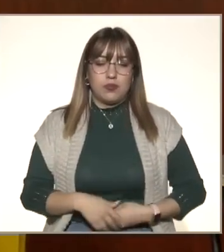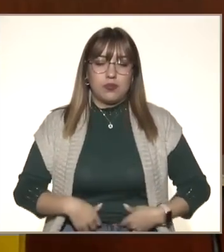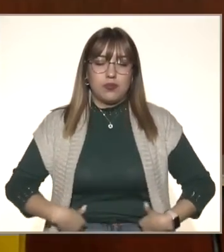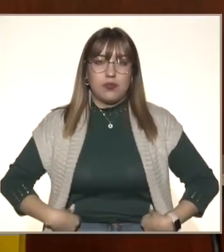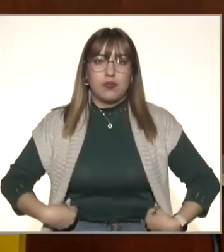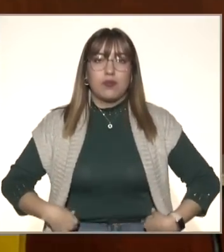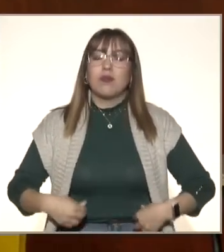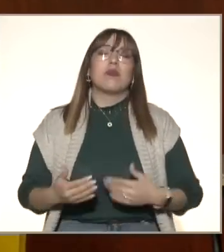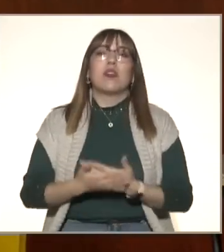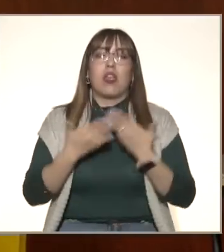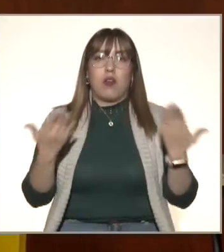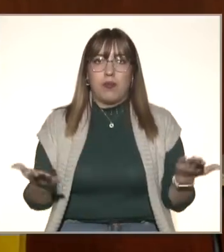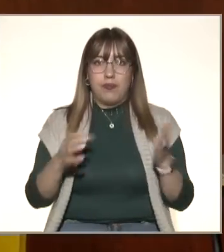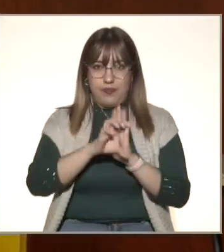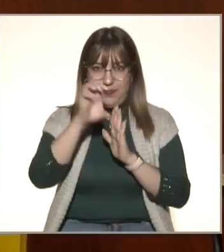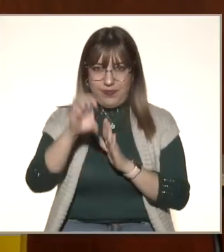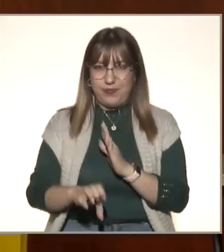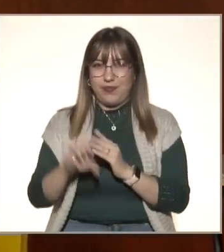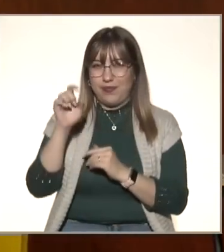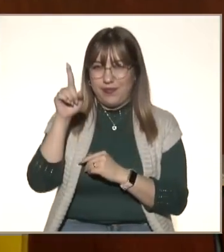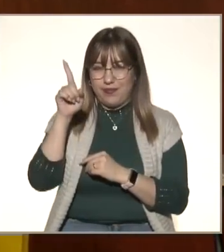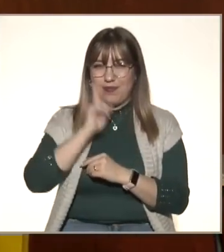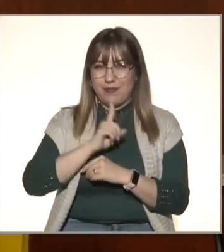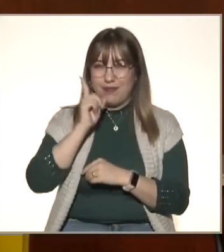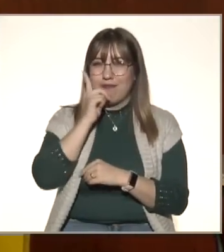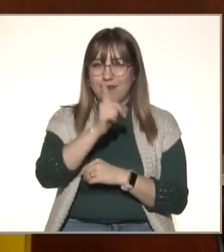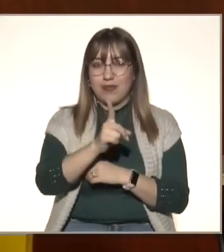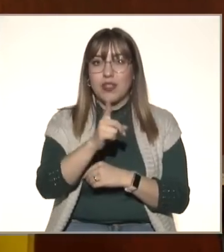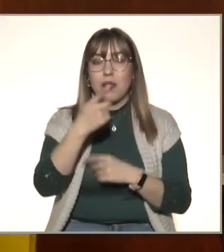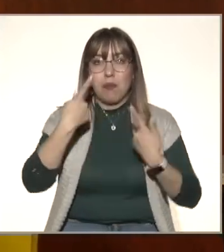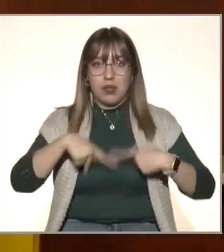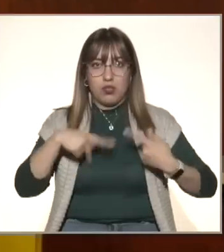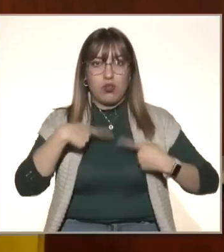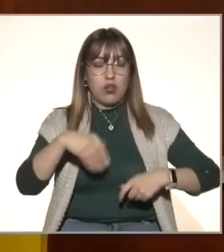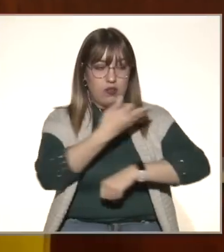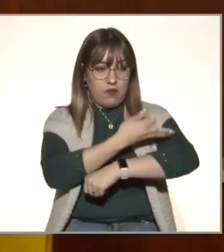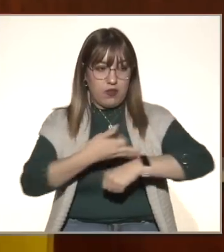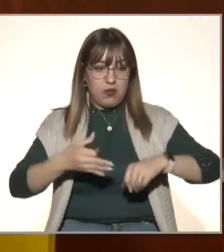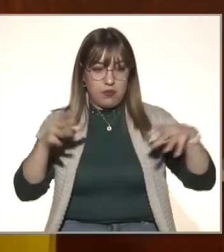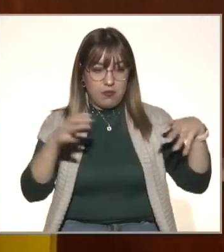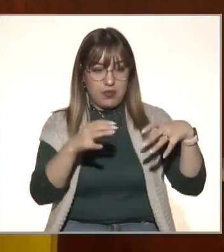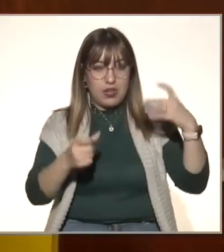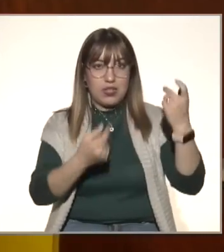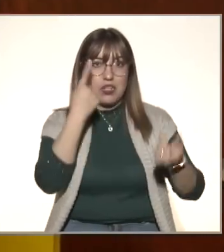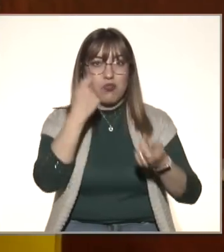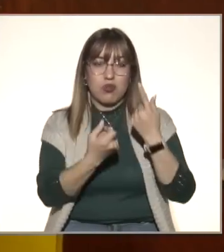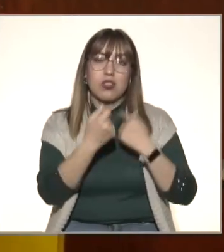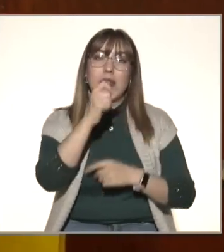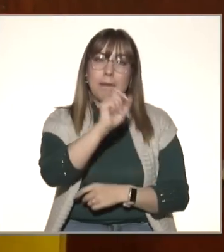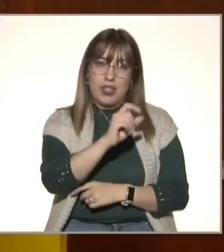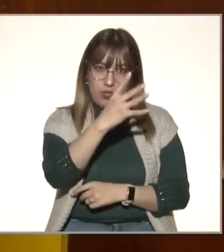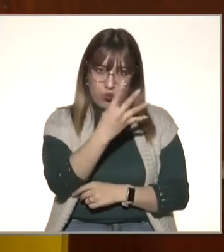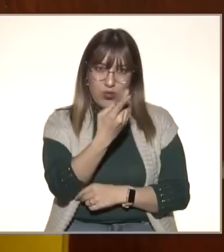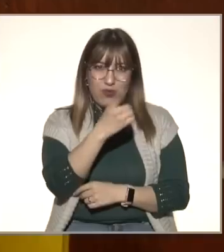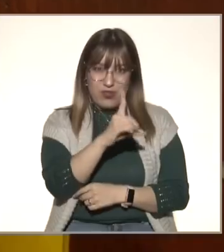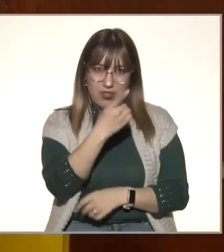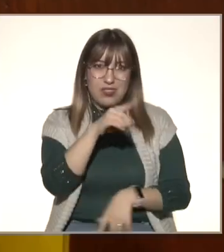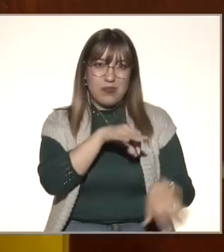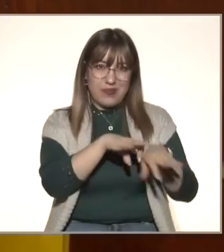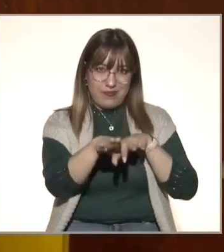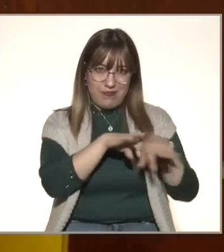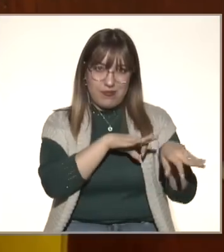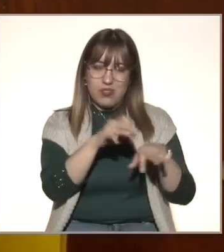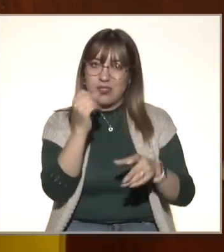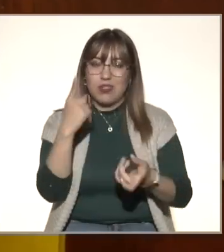y en todas las familias sucede, hay quienes trabajan incluso el 24 y probablemente no puedan participar físicamente en la elaboración,